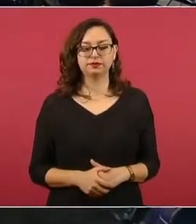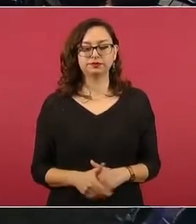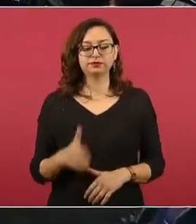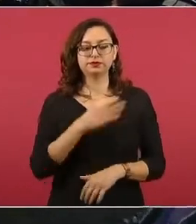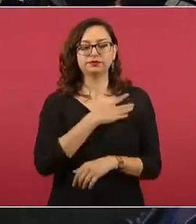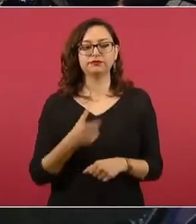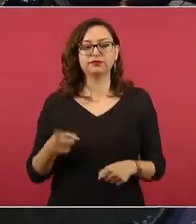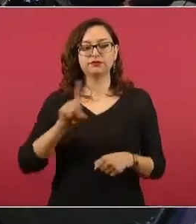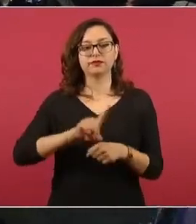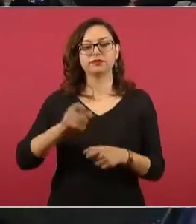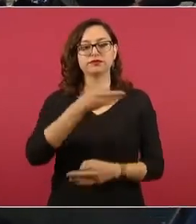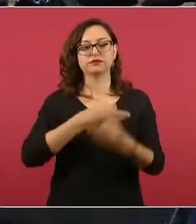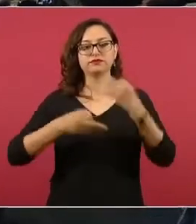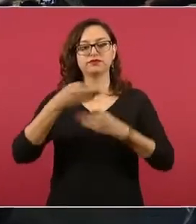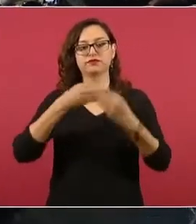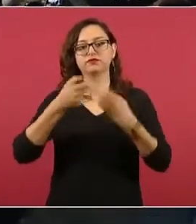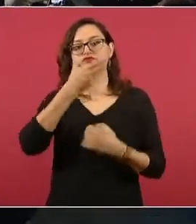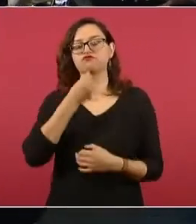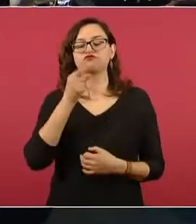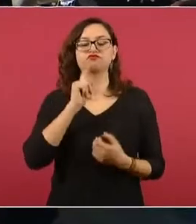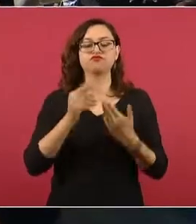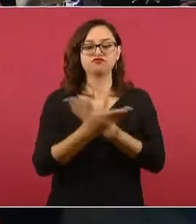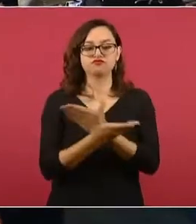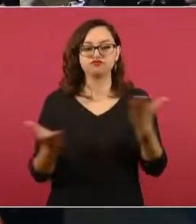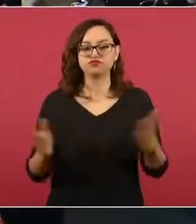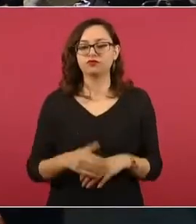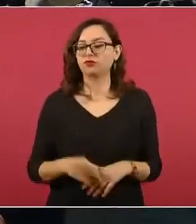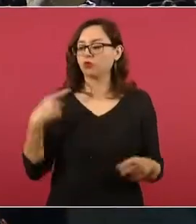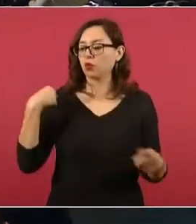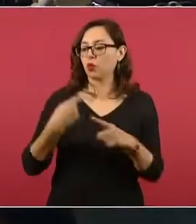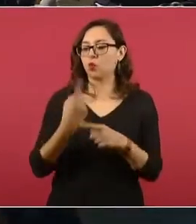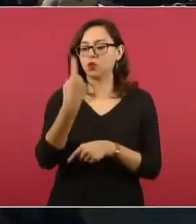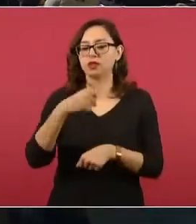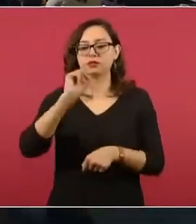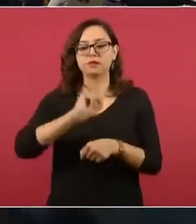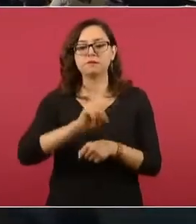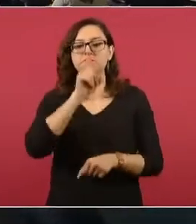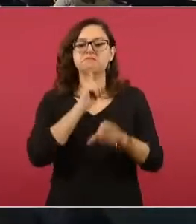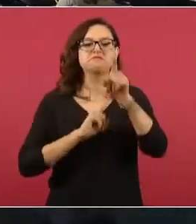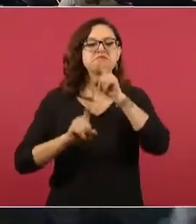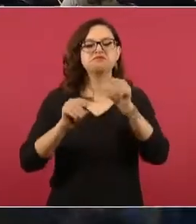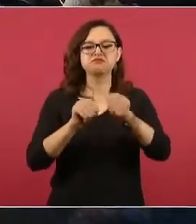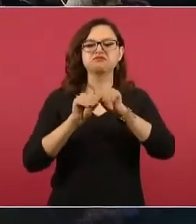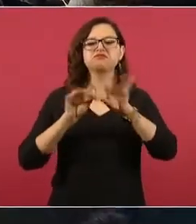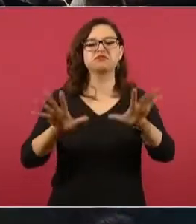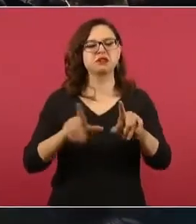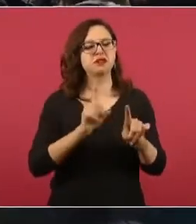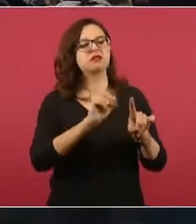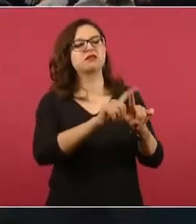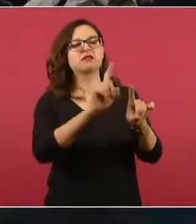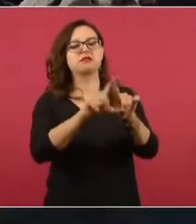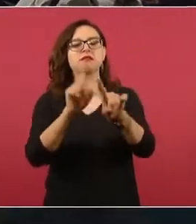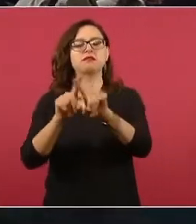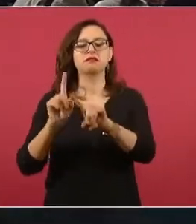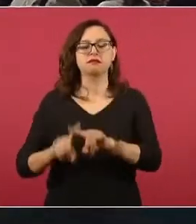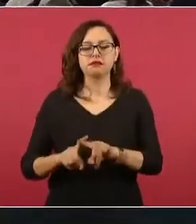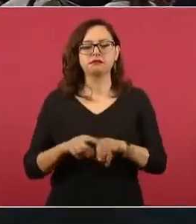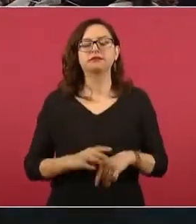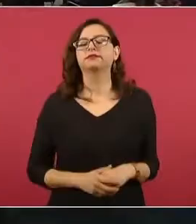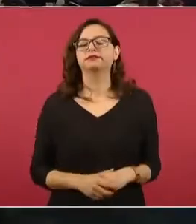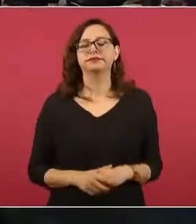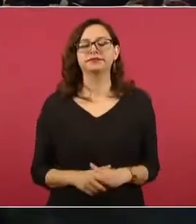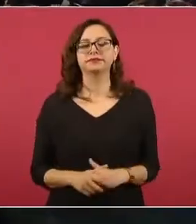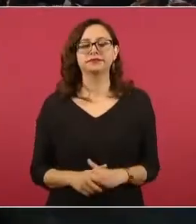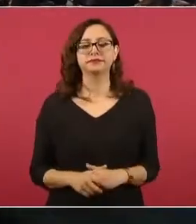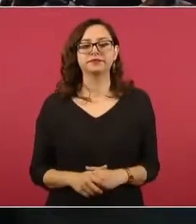Buenos días a todas y a todos. Este es el ¿Quién es quién? En las mentiras de la semana del 3 de agosto de 2022.